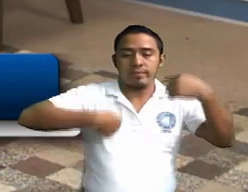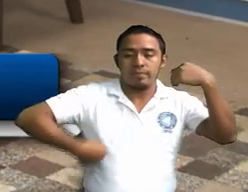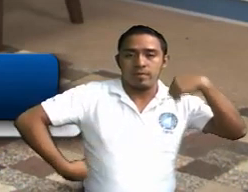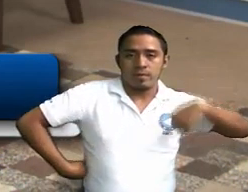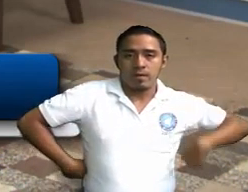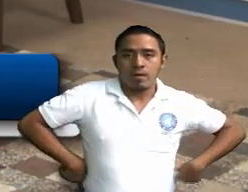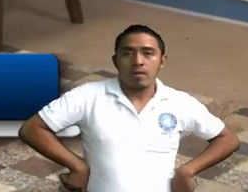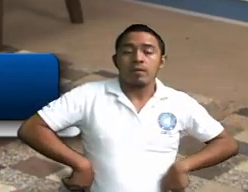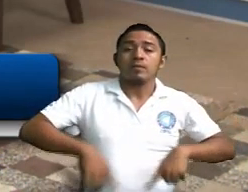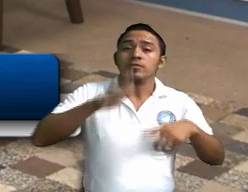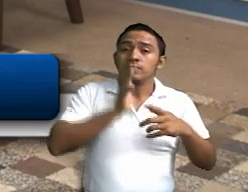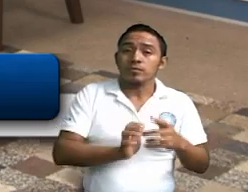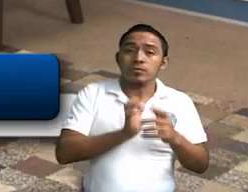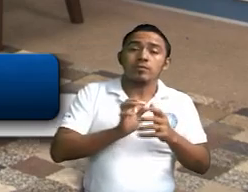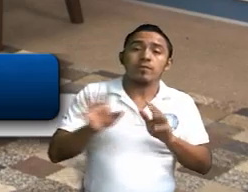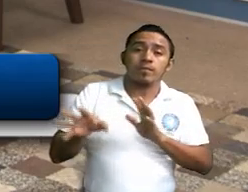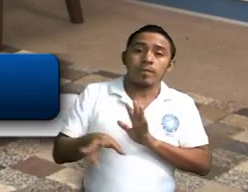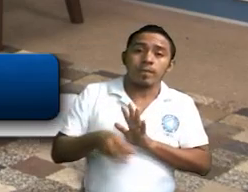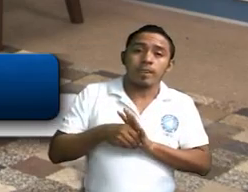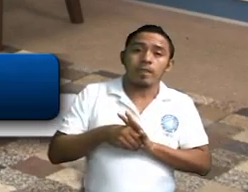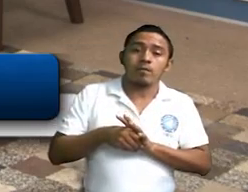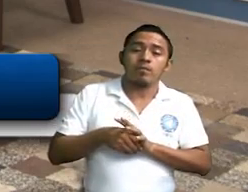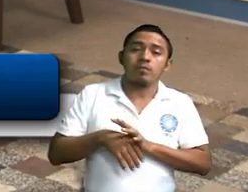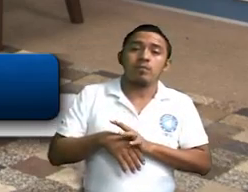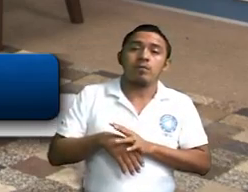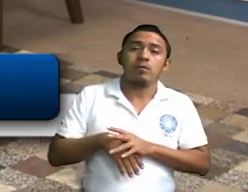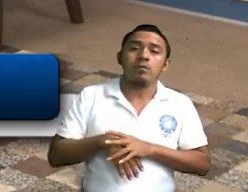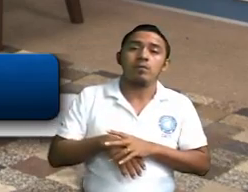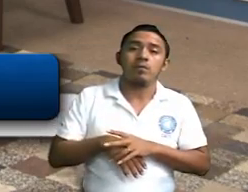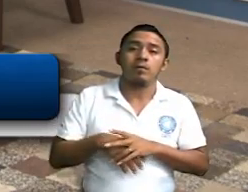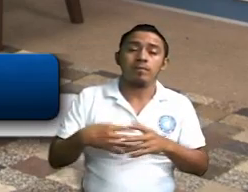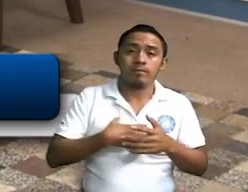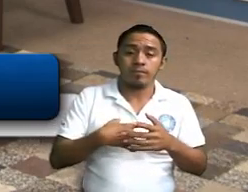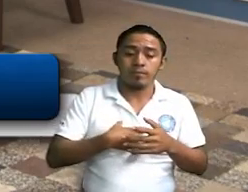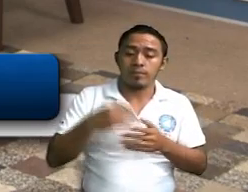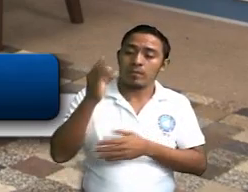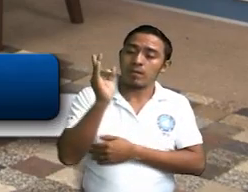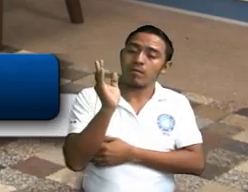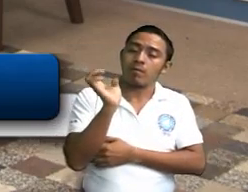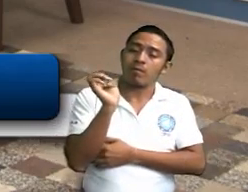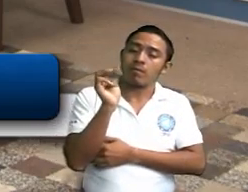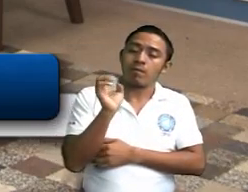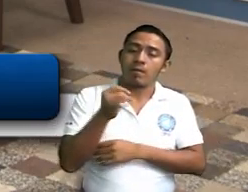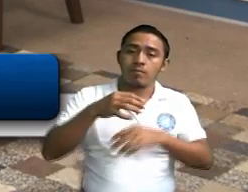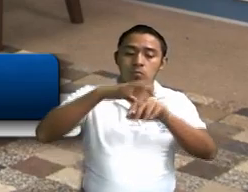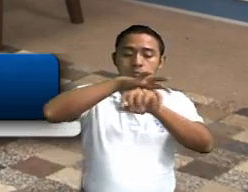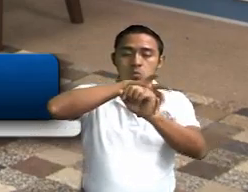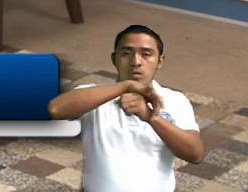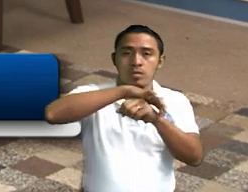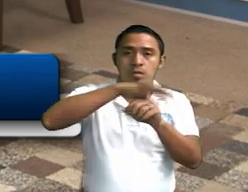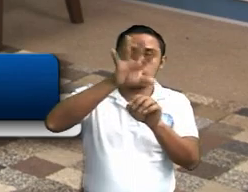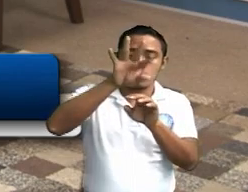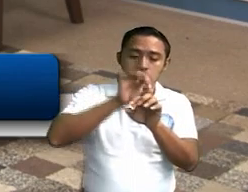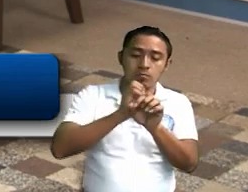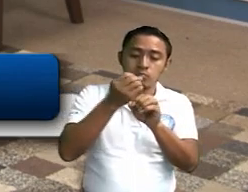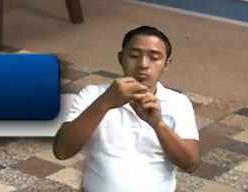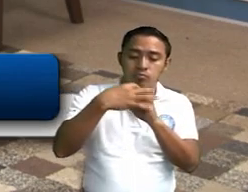las edades tempranas, los niños, su parte del fémur, en los extremos, es bien